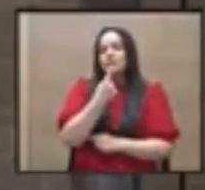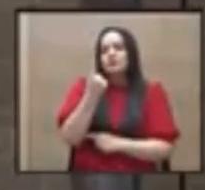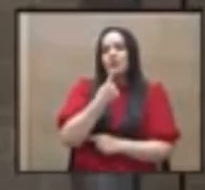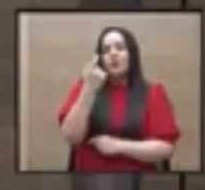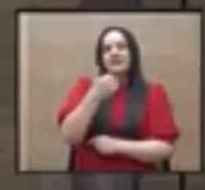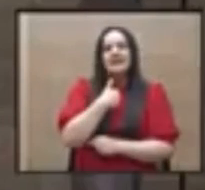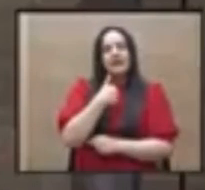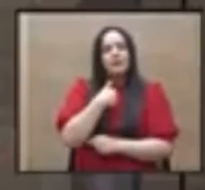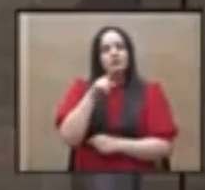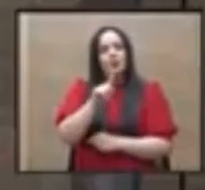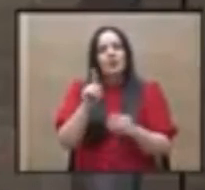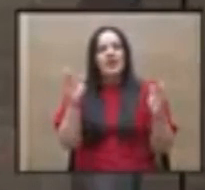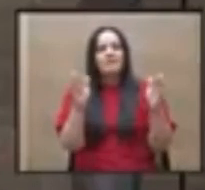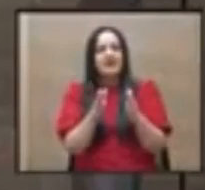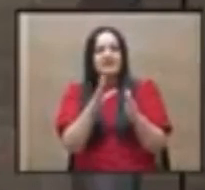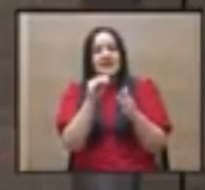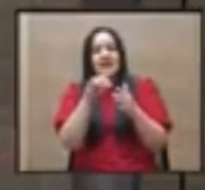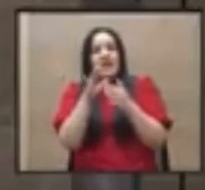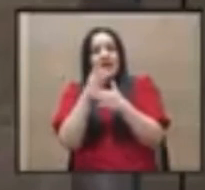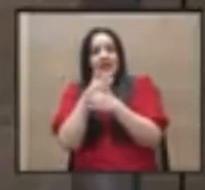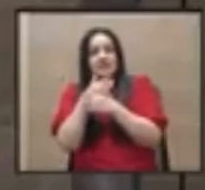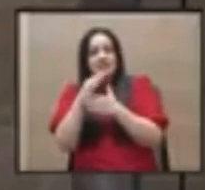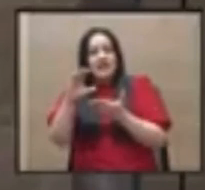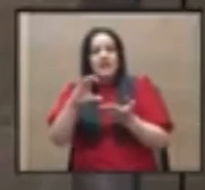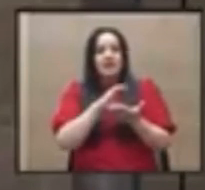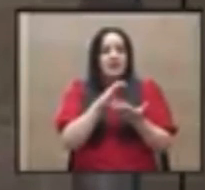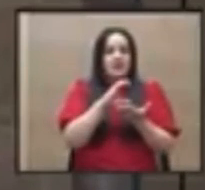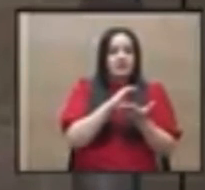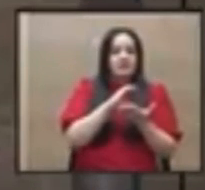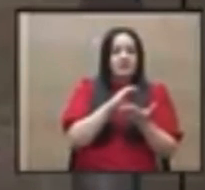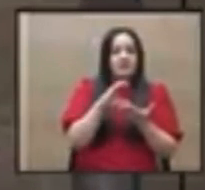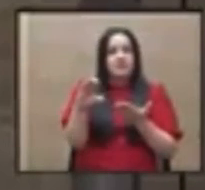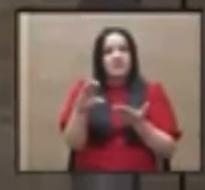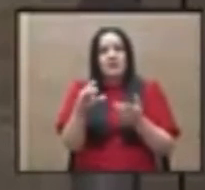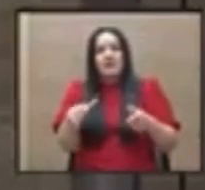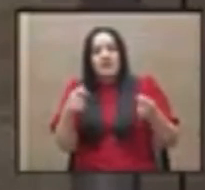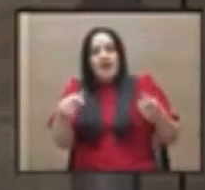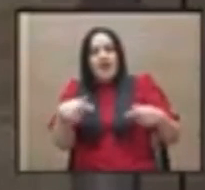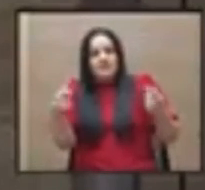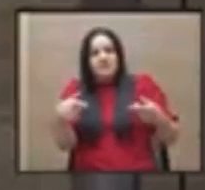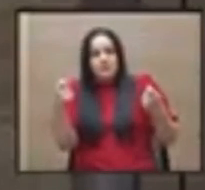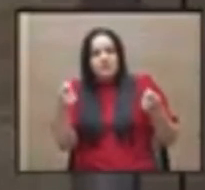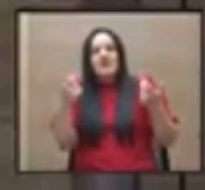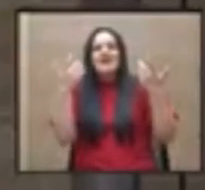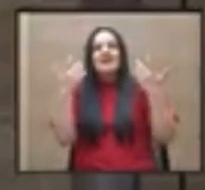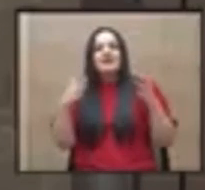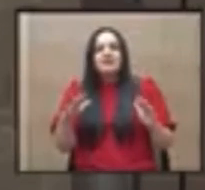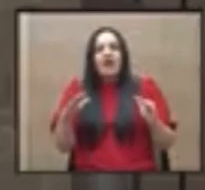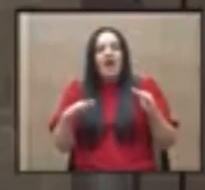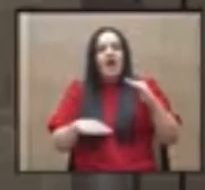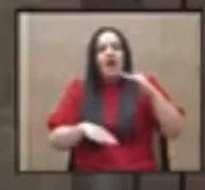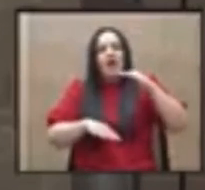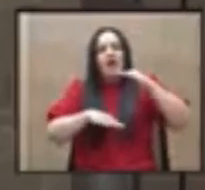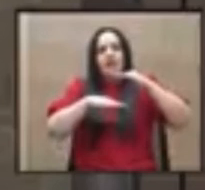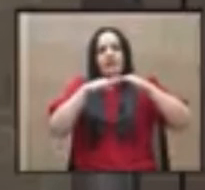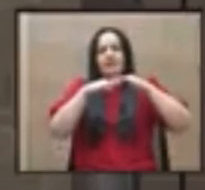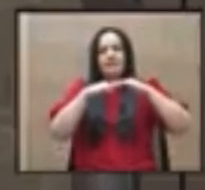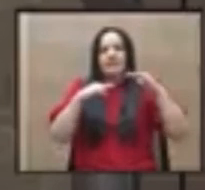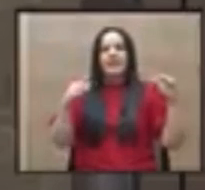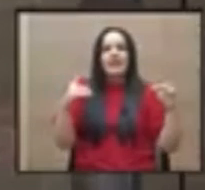una brecha entre ingresos y gastos que llegó ya al nivel de crisis, sino